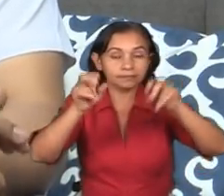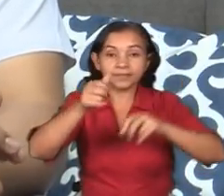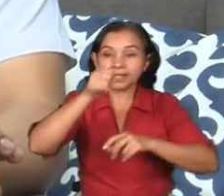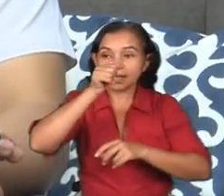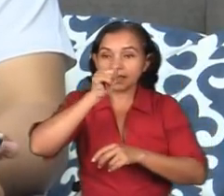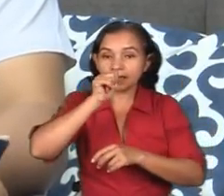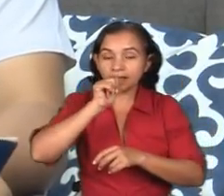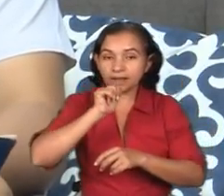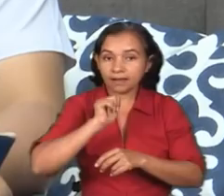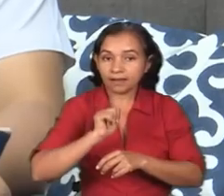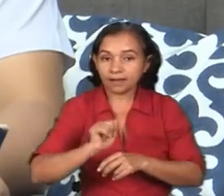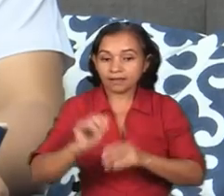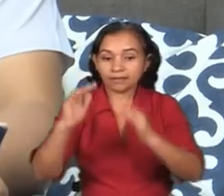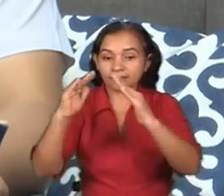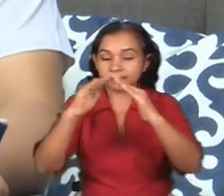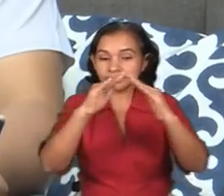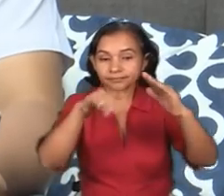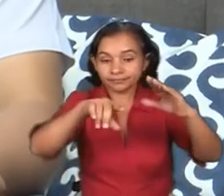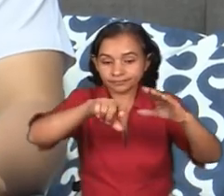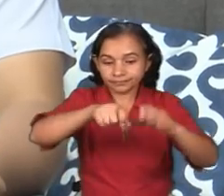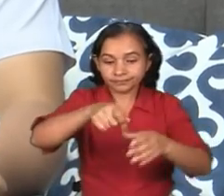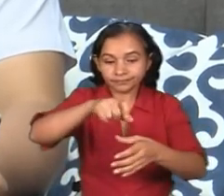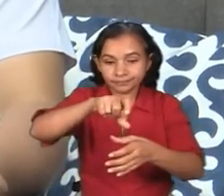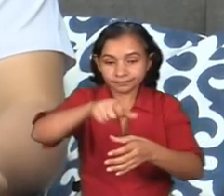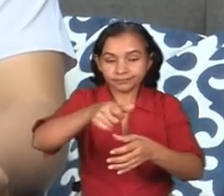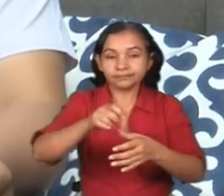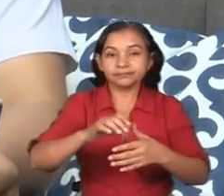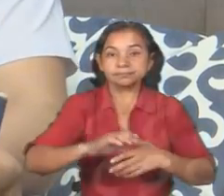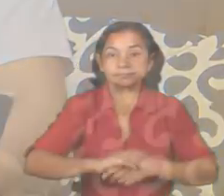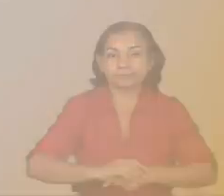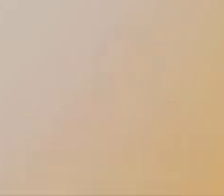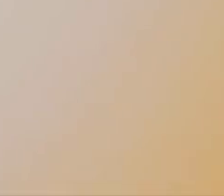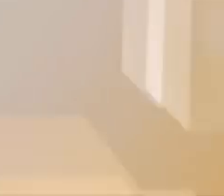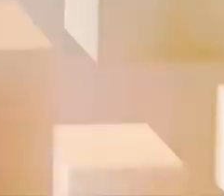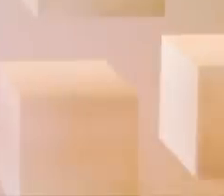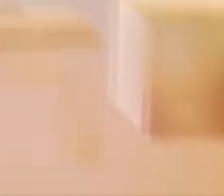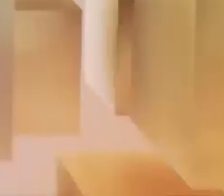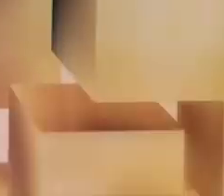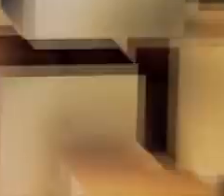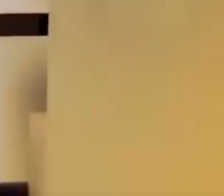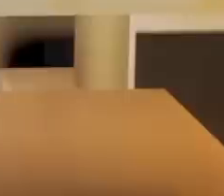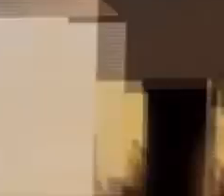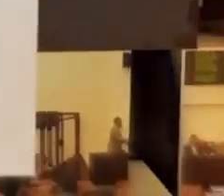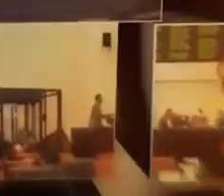de acceso al agua potable. Ya volvemos.